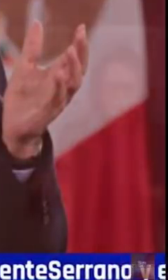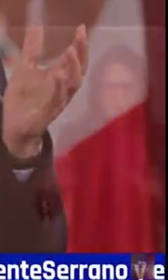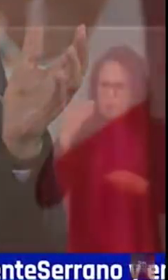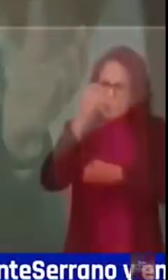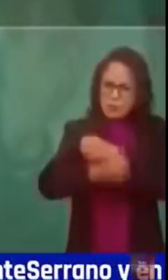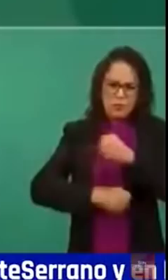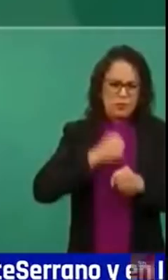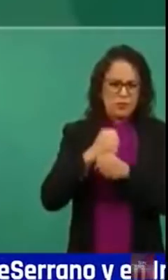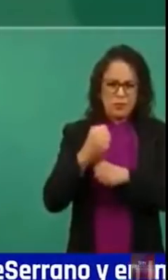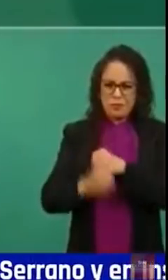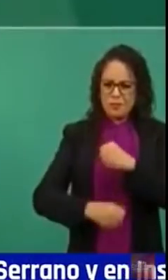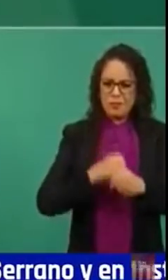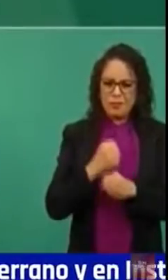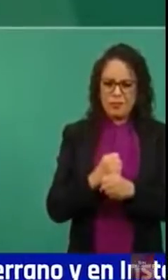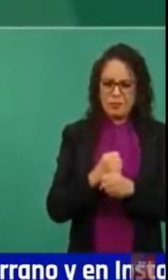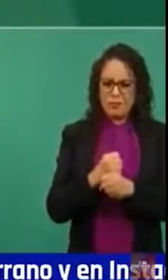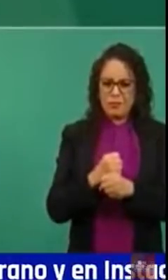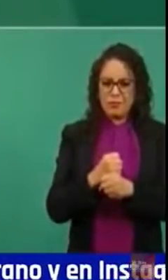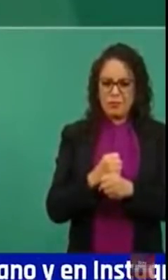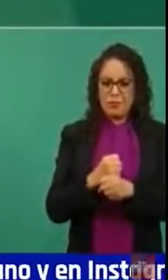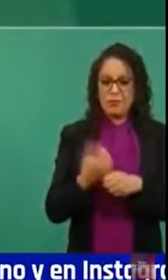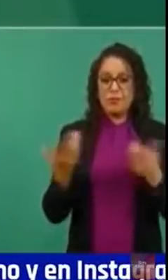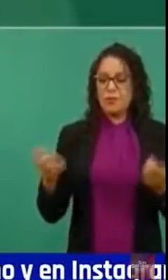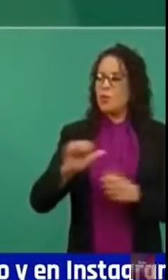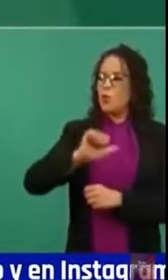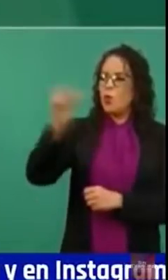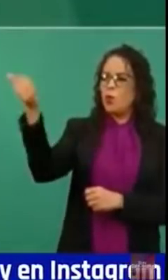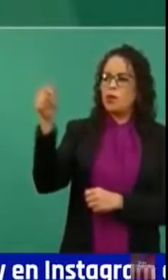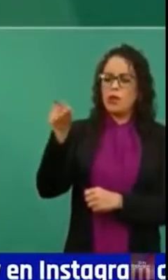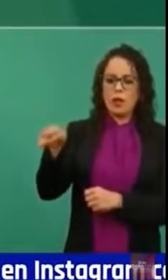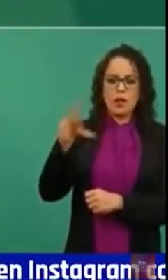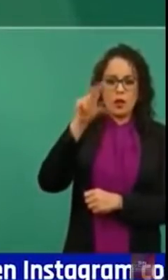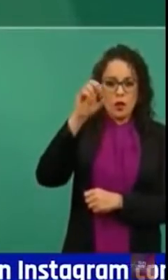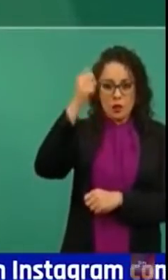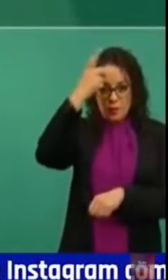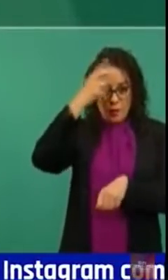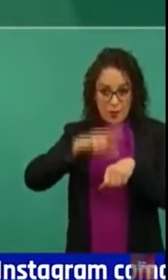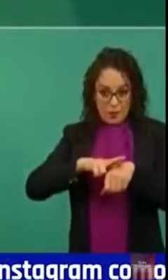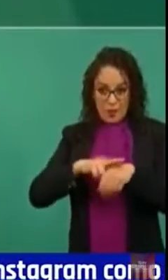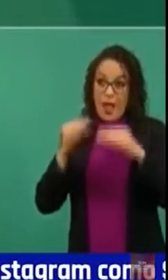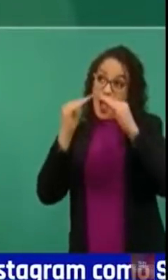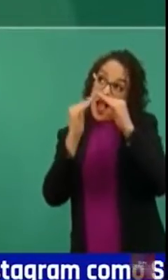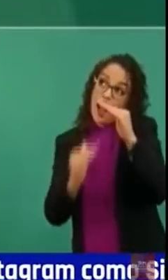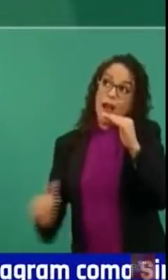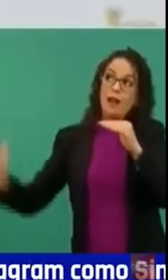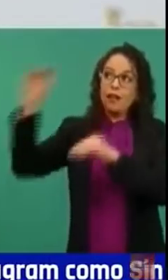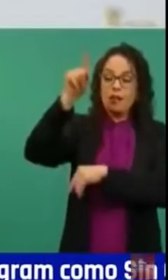Bueno, no rector, pero el que manda